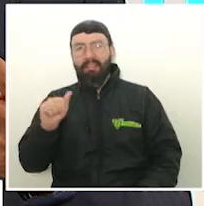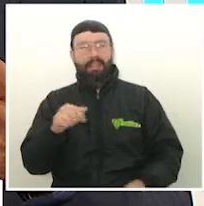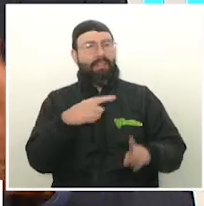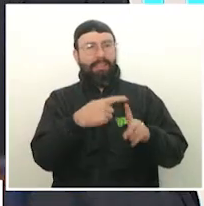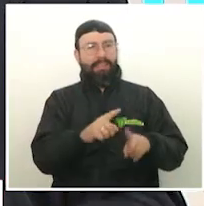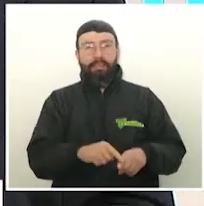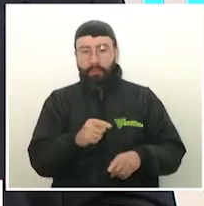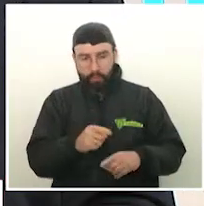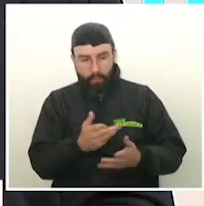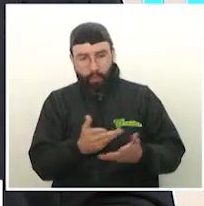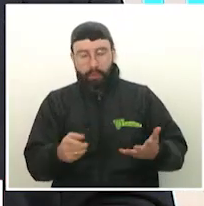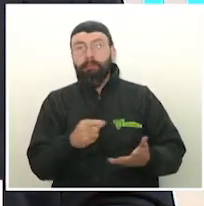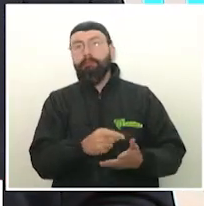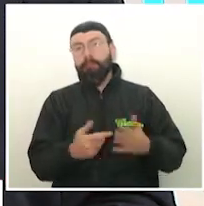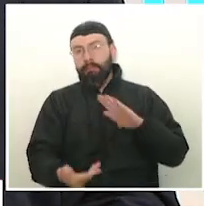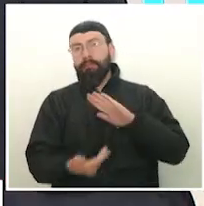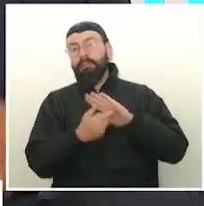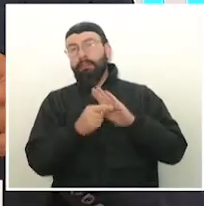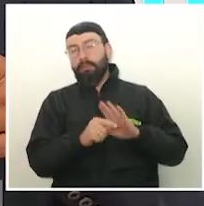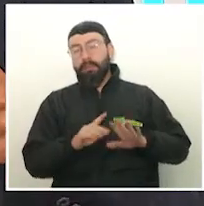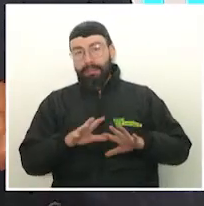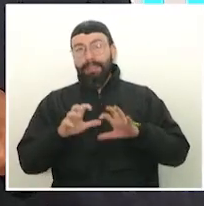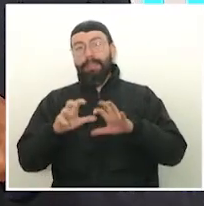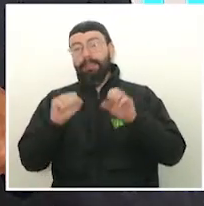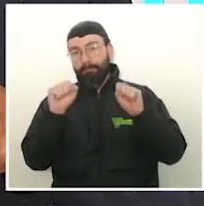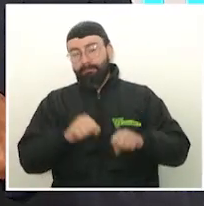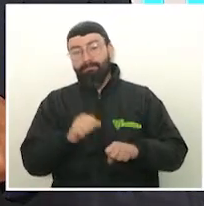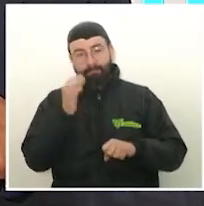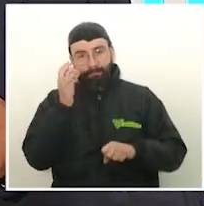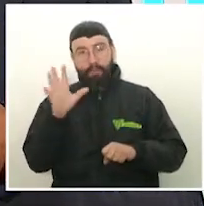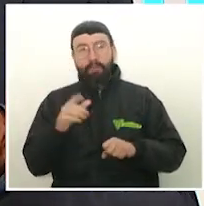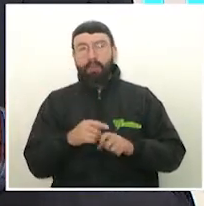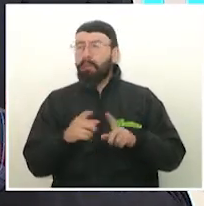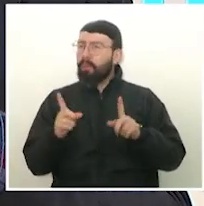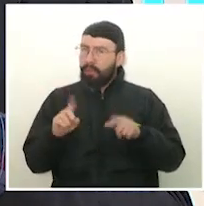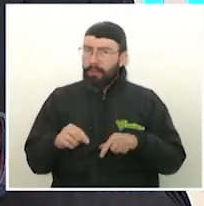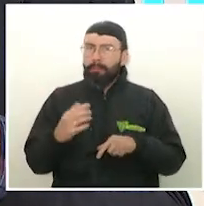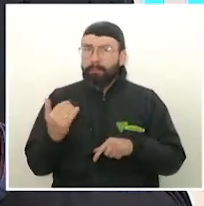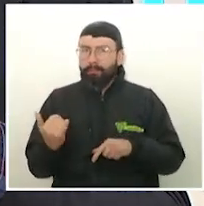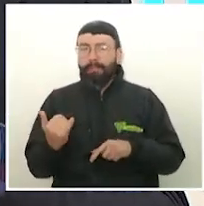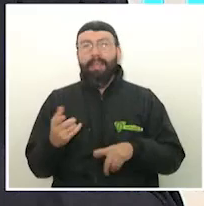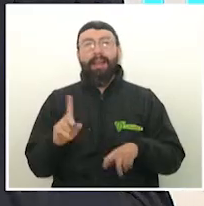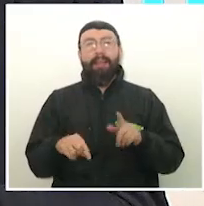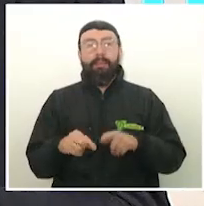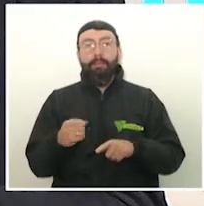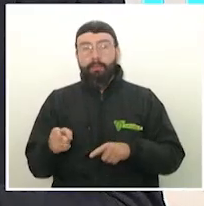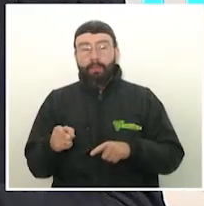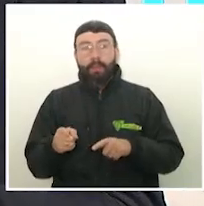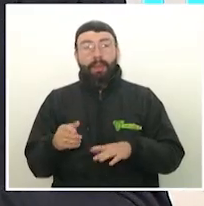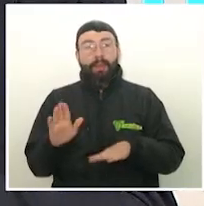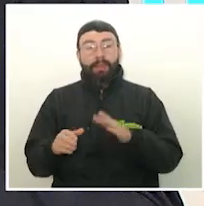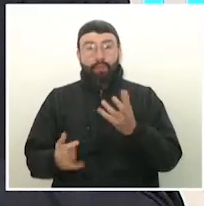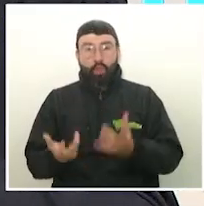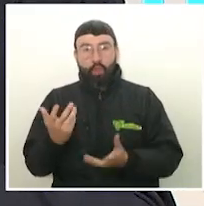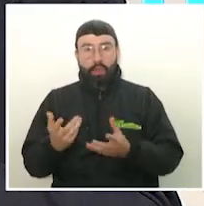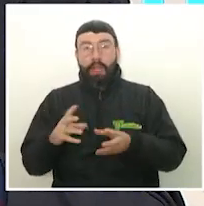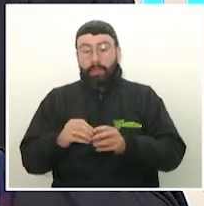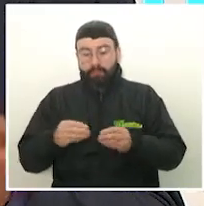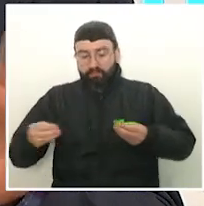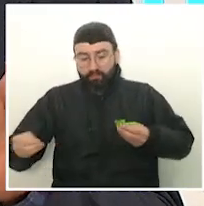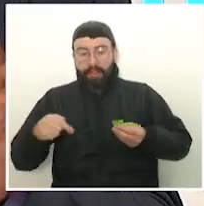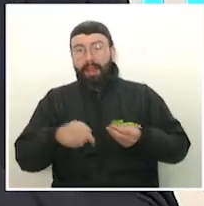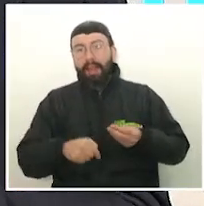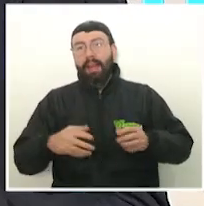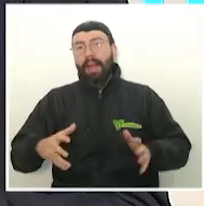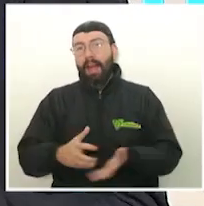son cancerígenas. Pero también pasa en nuestros empaques de plástico de las cocinas donde empacamos el arroz, los